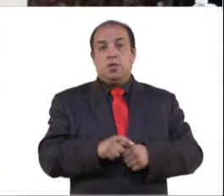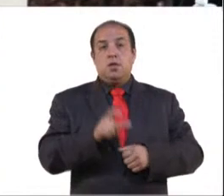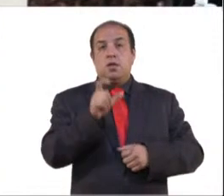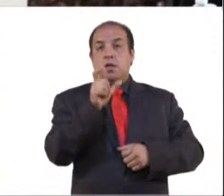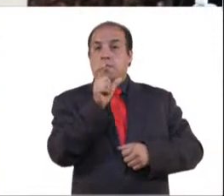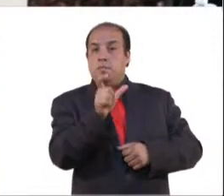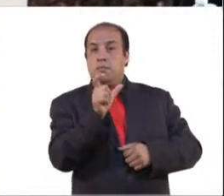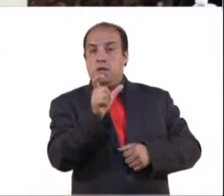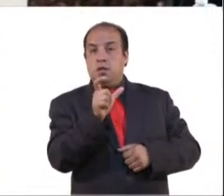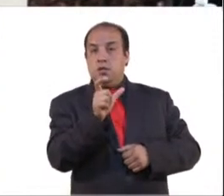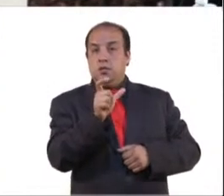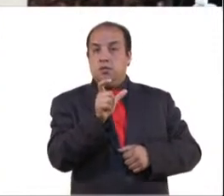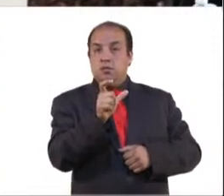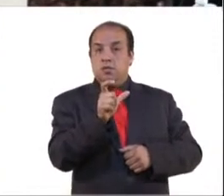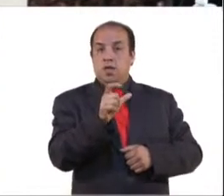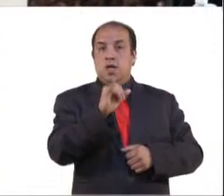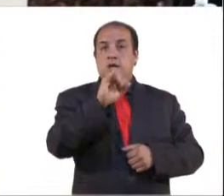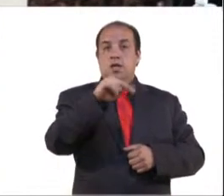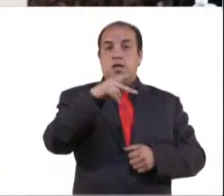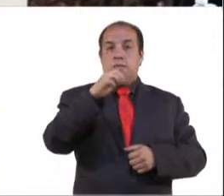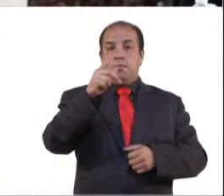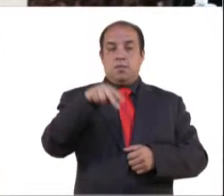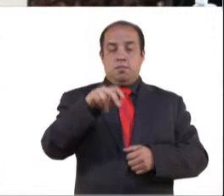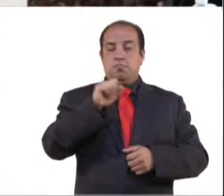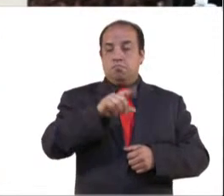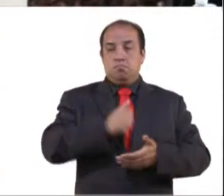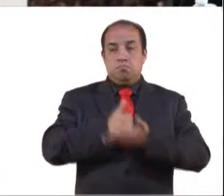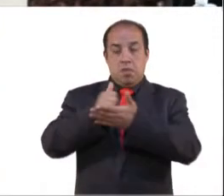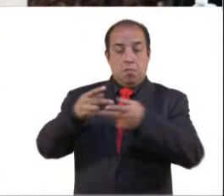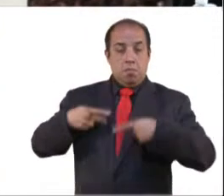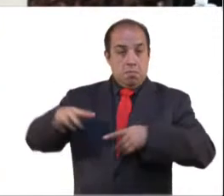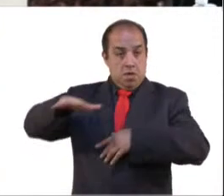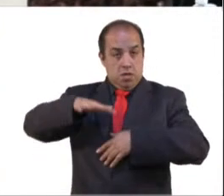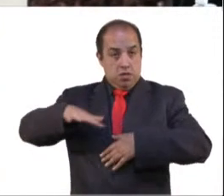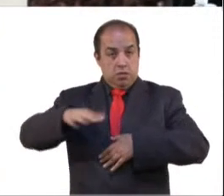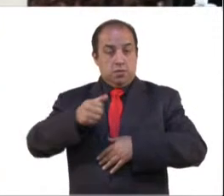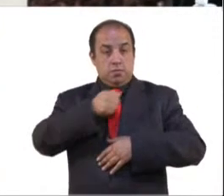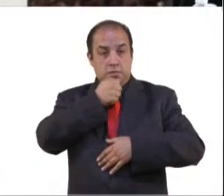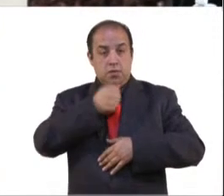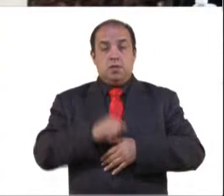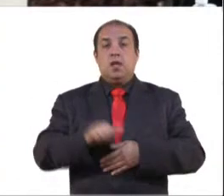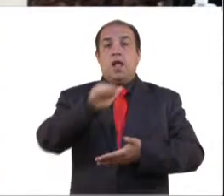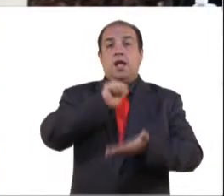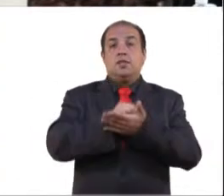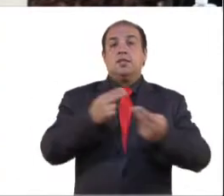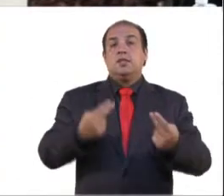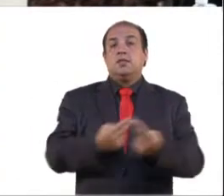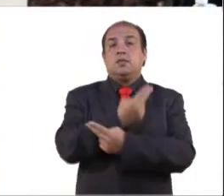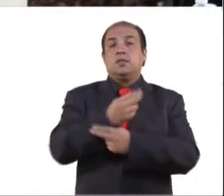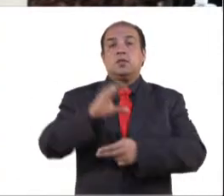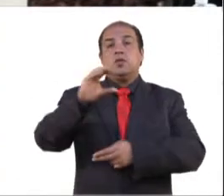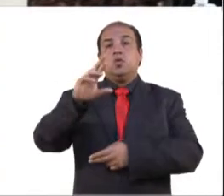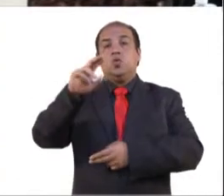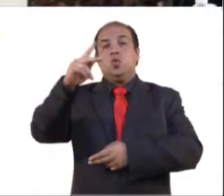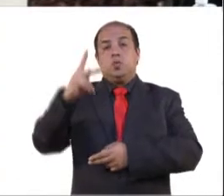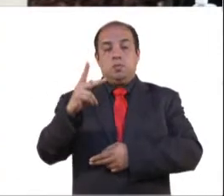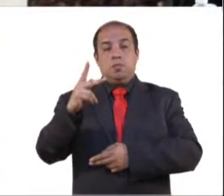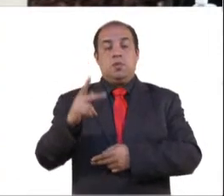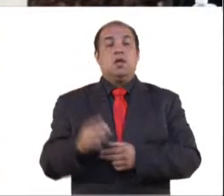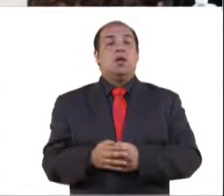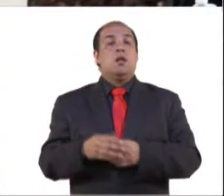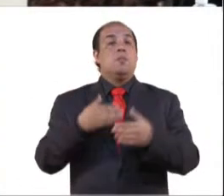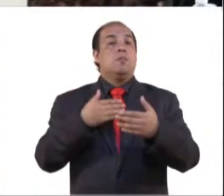INAPAM para que eso también a ellos les ayude, el acta de nacimiento, la CURP de reciente impresión, el comprobante